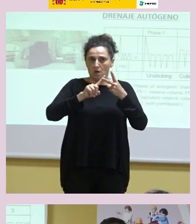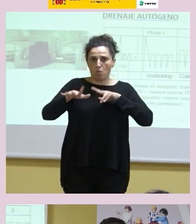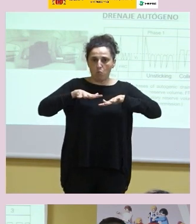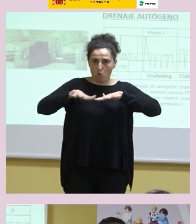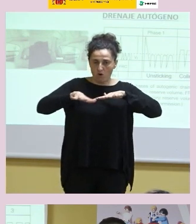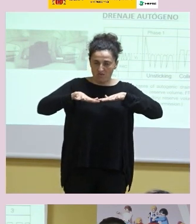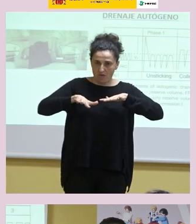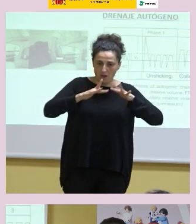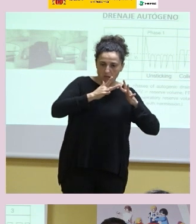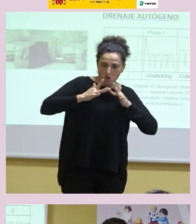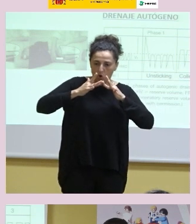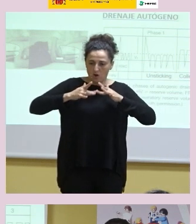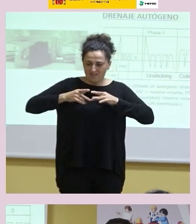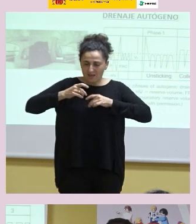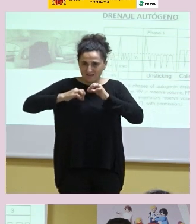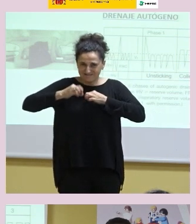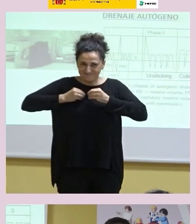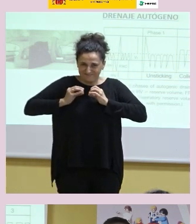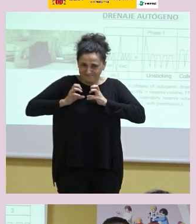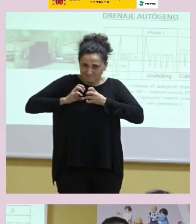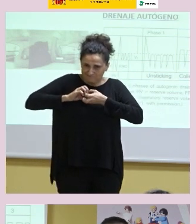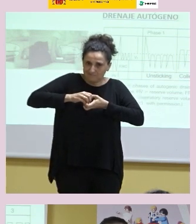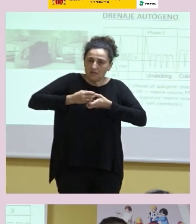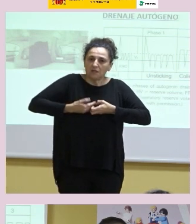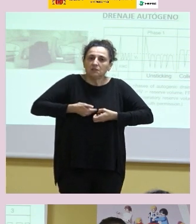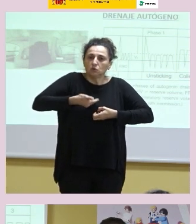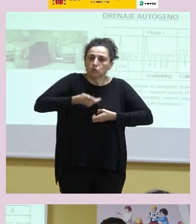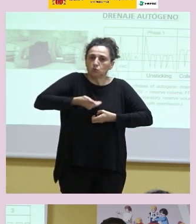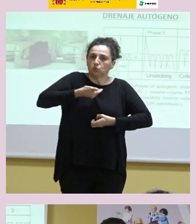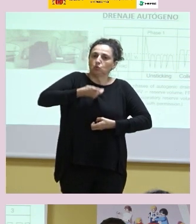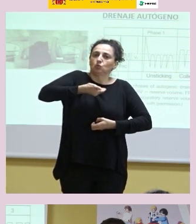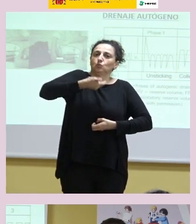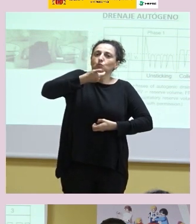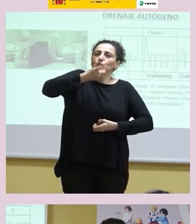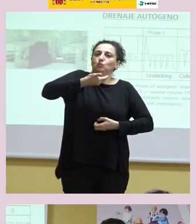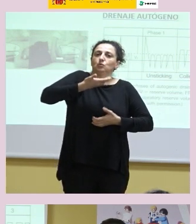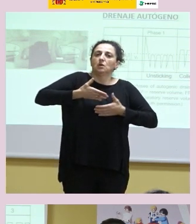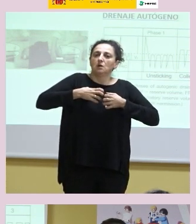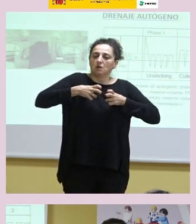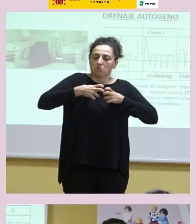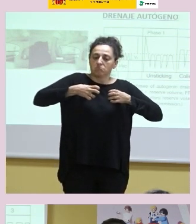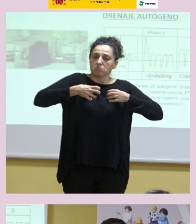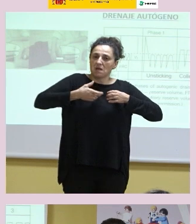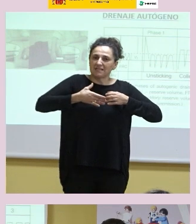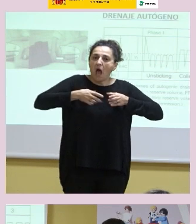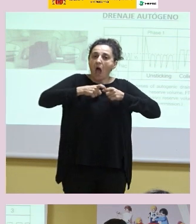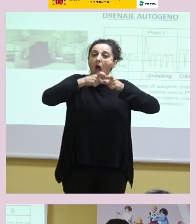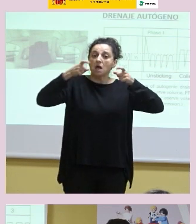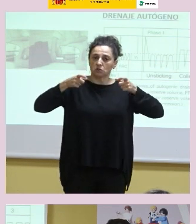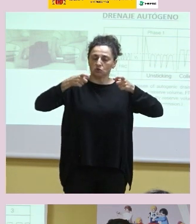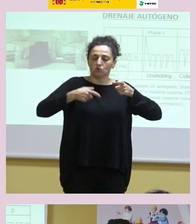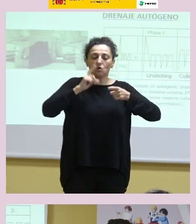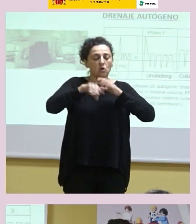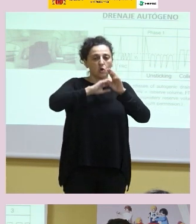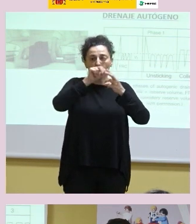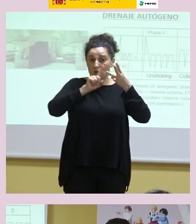movilizar y colectar todas las secreciones y ir subiéndolas hacia vías de calibre más ancho, y por último